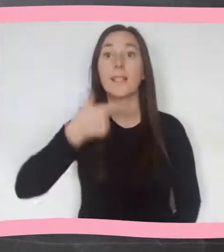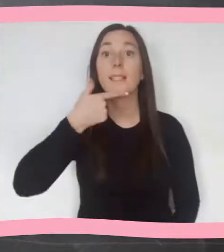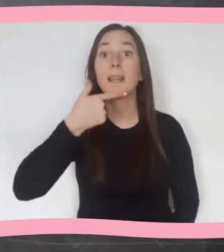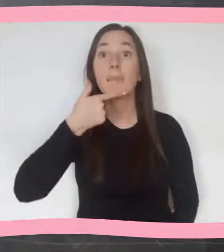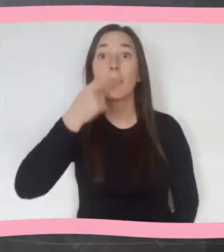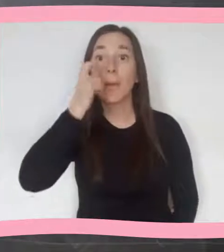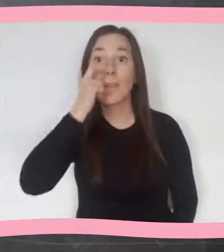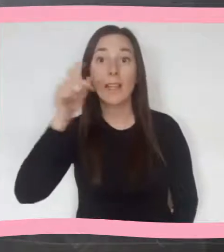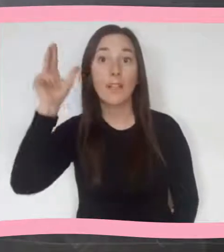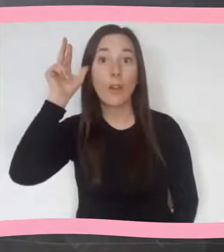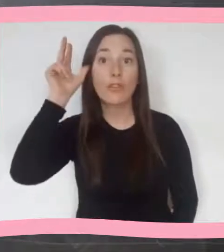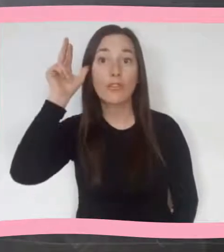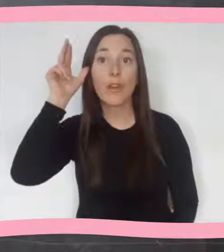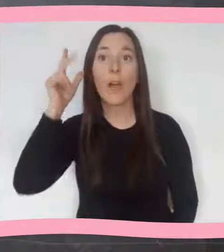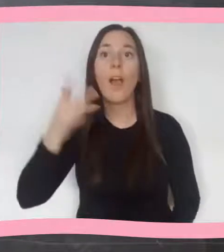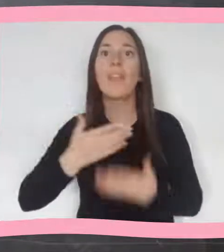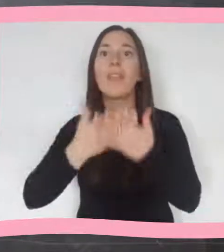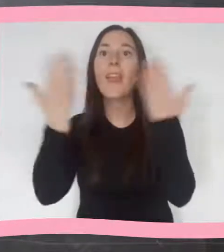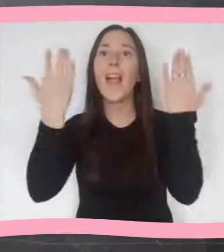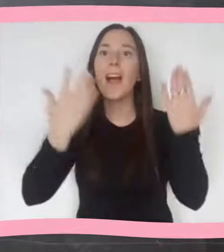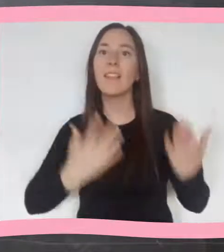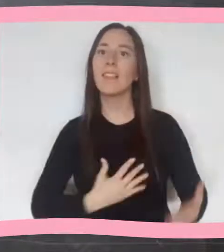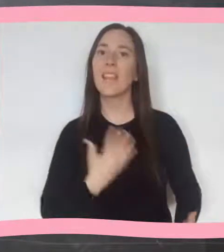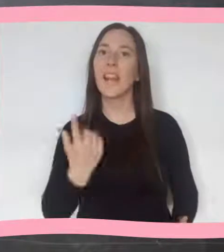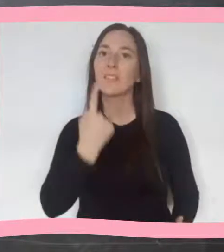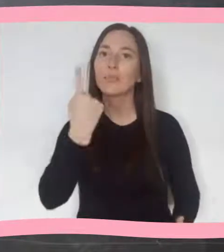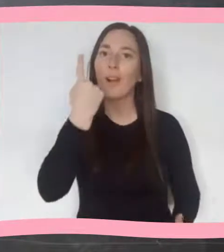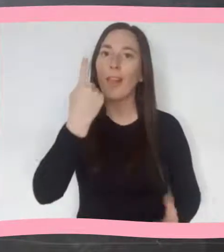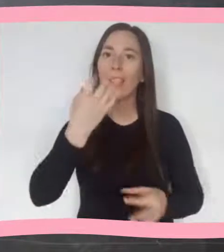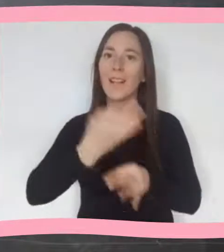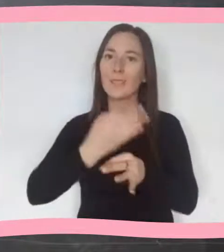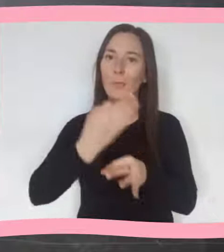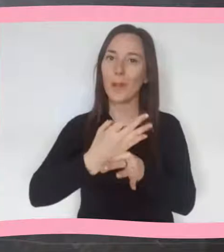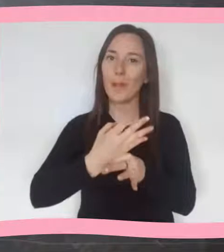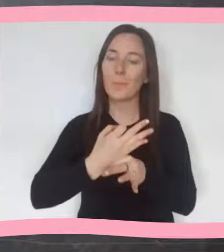28 de septiembre, día del director de escuela.